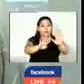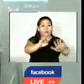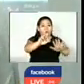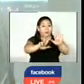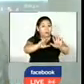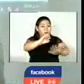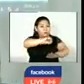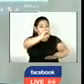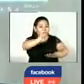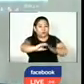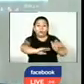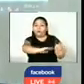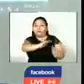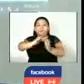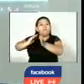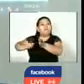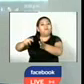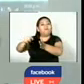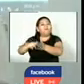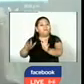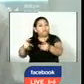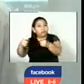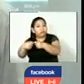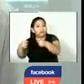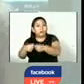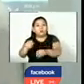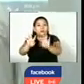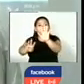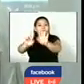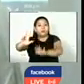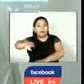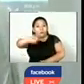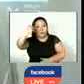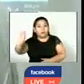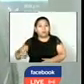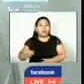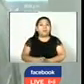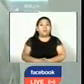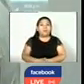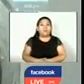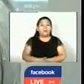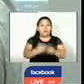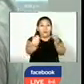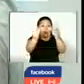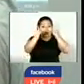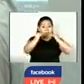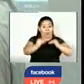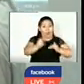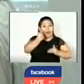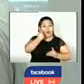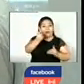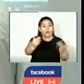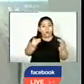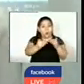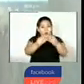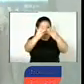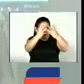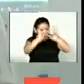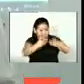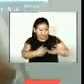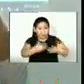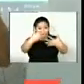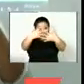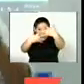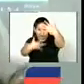y una obra eléctrica con el 93% y podemos tenemos desglosado el